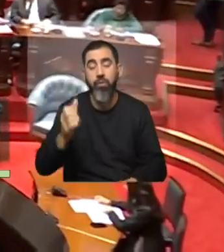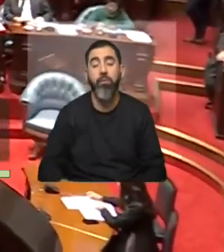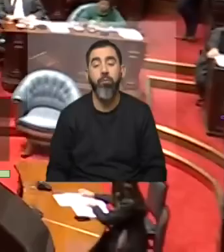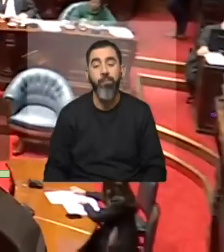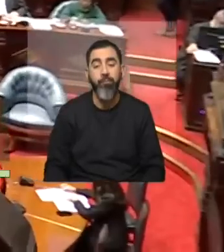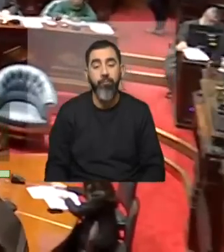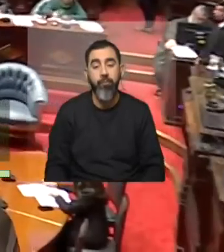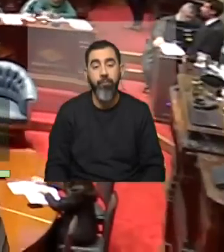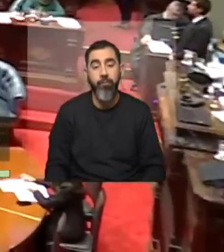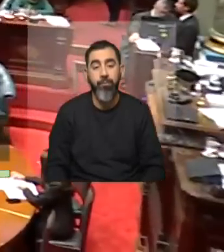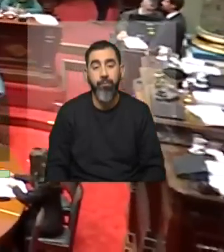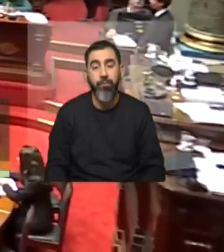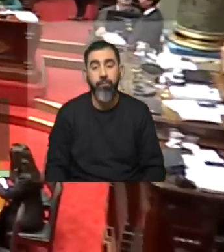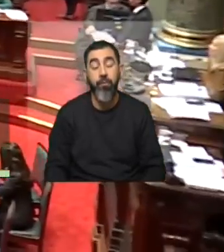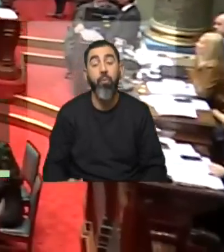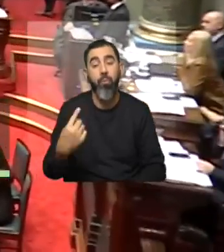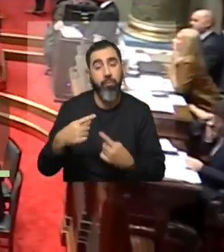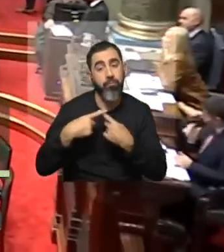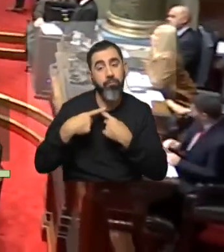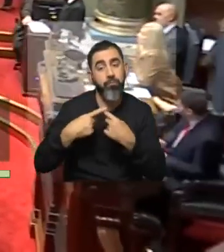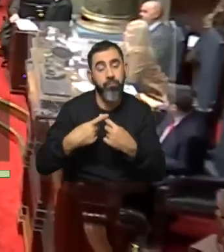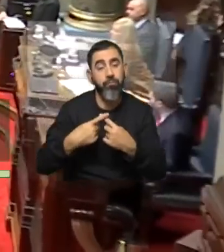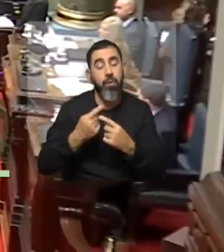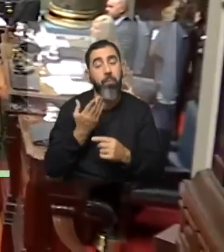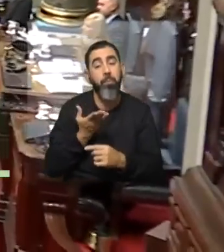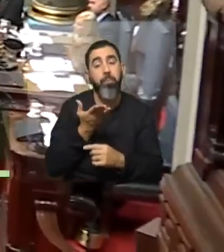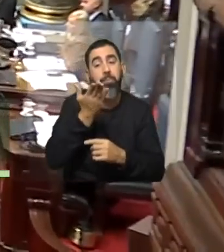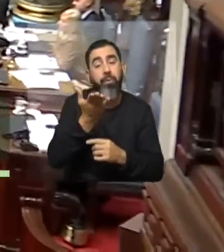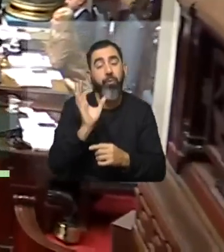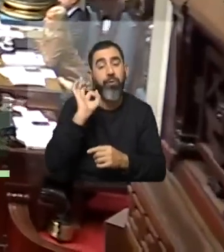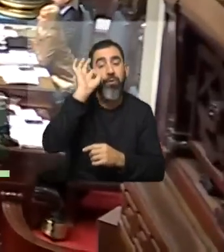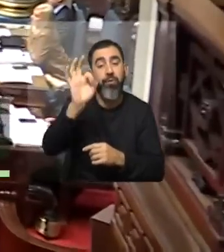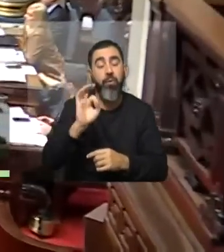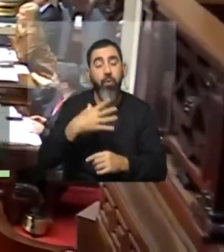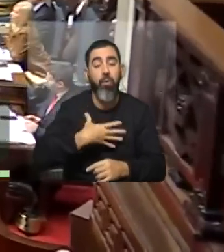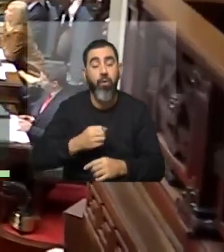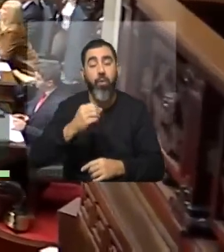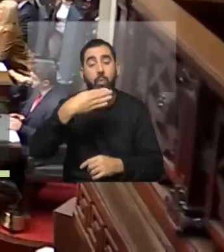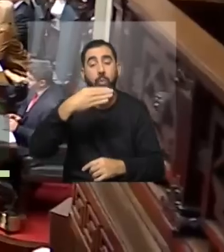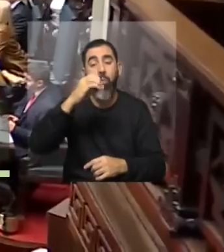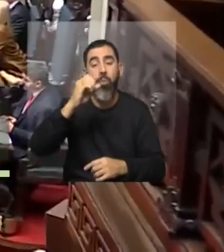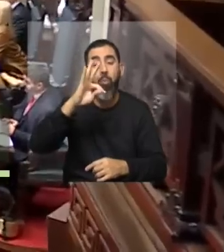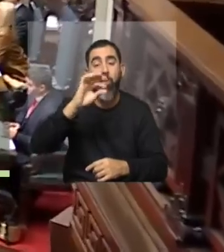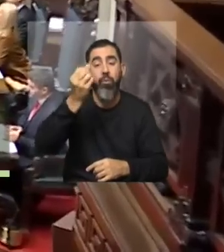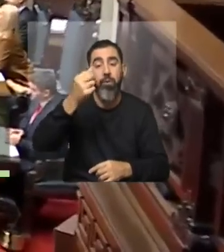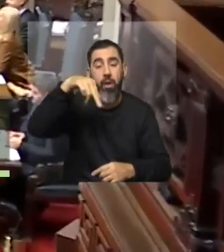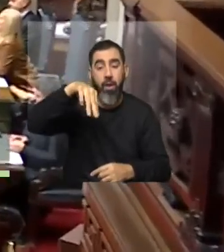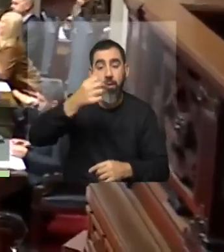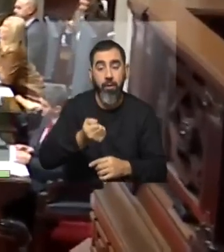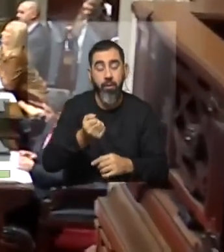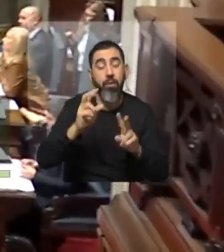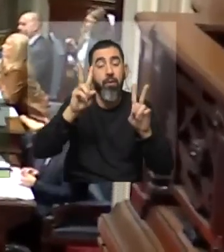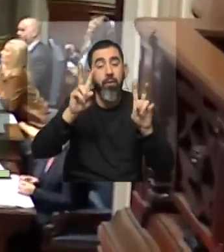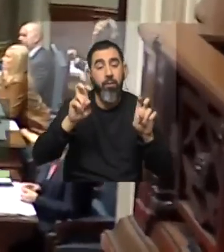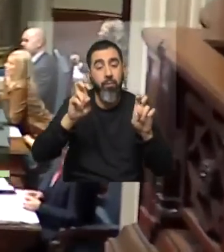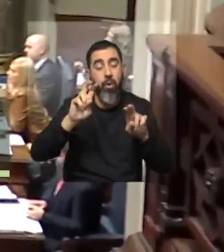Cose. Hubo, a raíz de esa polémica, una solicitud del senador nacionalista Sergio Botana para que el tema